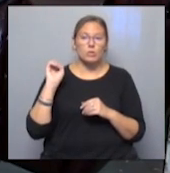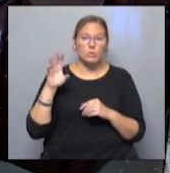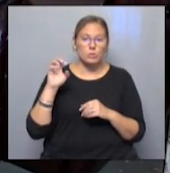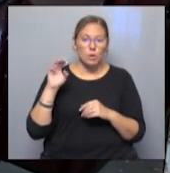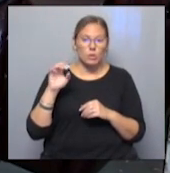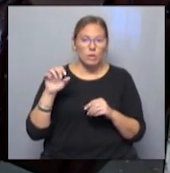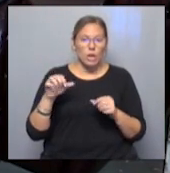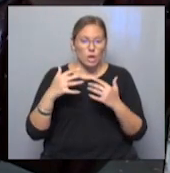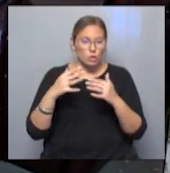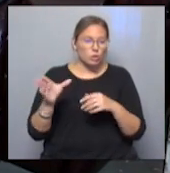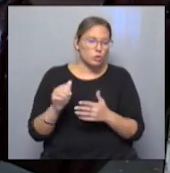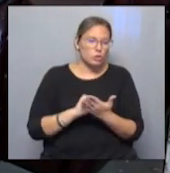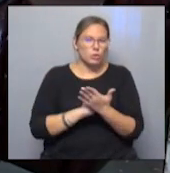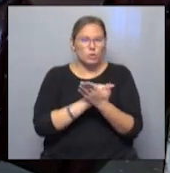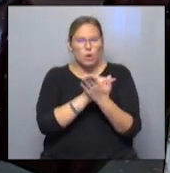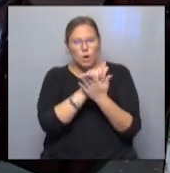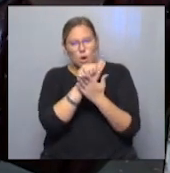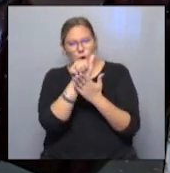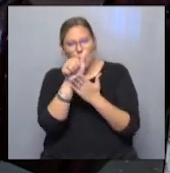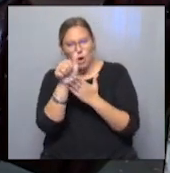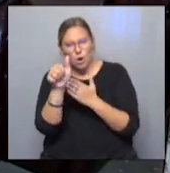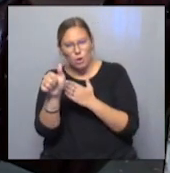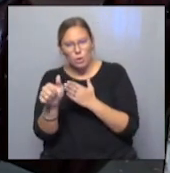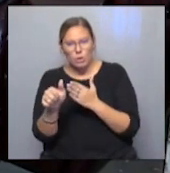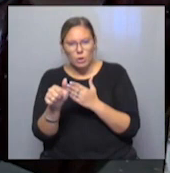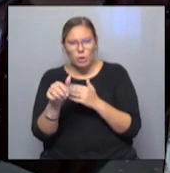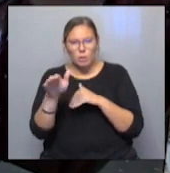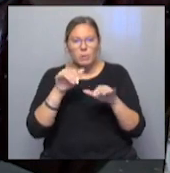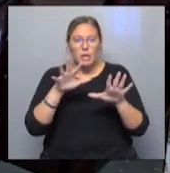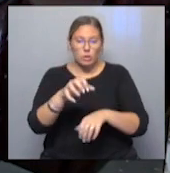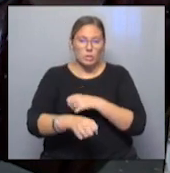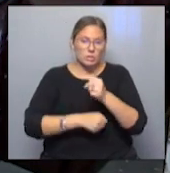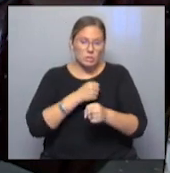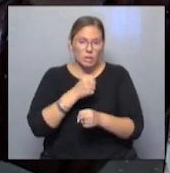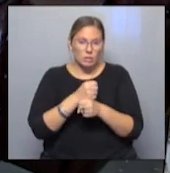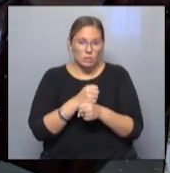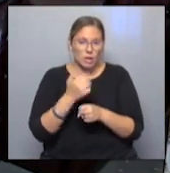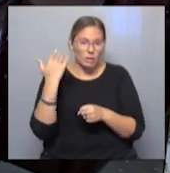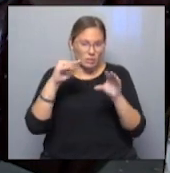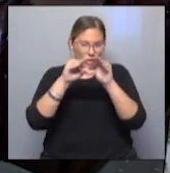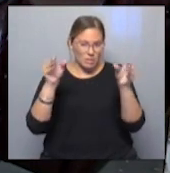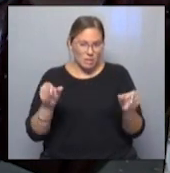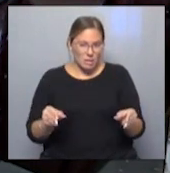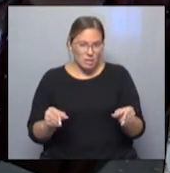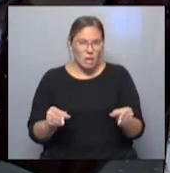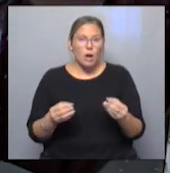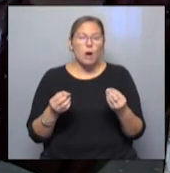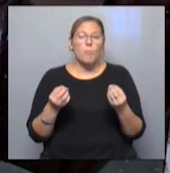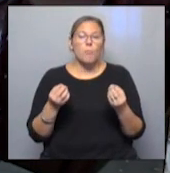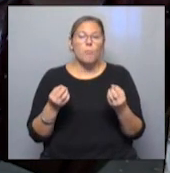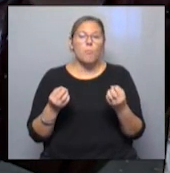hacer todo el espectáculo que convocamos para los 10 años que hicimos en el Antel Arena, porque